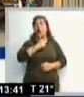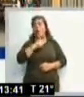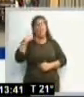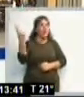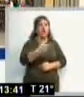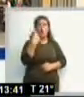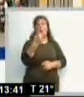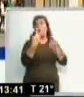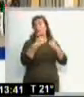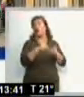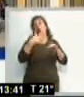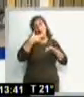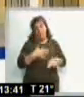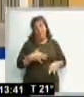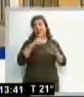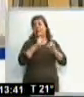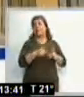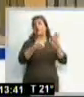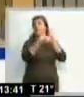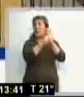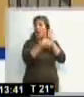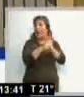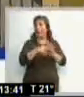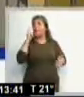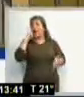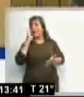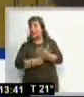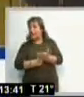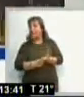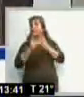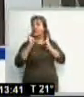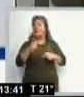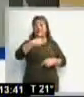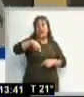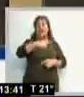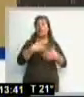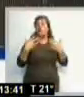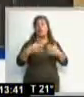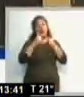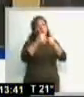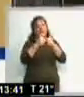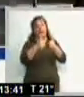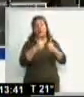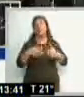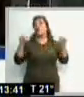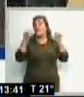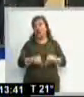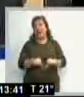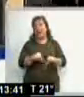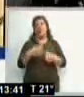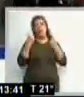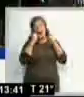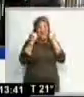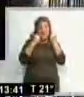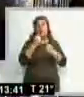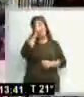también entiendan que eso va bajo un marco legal, bajo una ordenanza y bajo lo que se armó para que esto sea realmente un éxito y no un fracaso por el capricho de una persona,